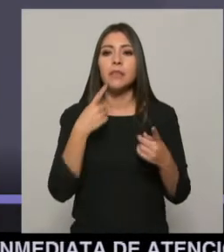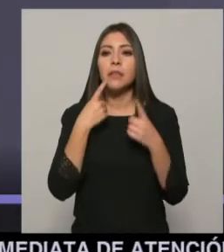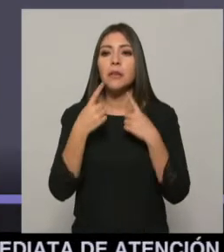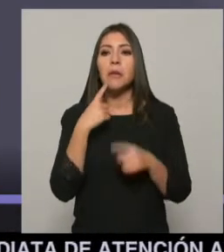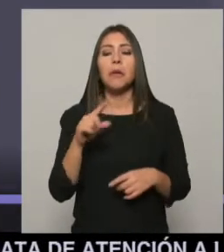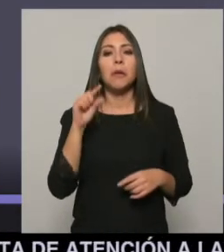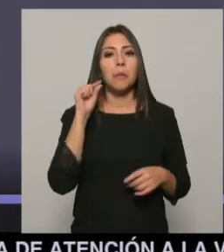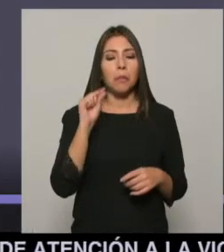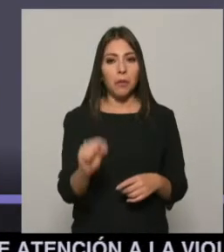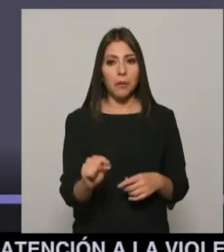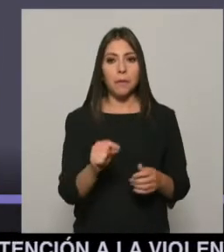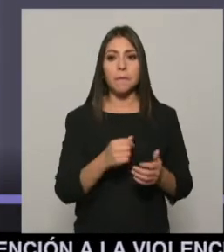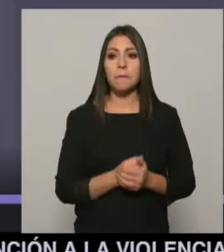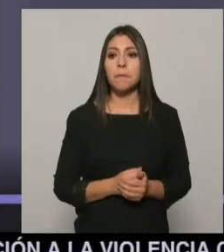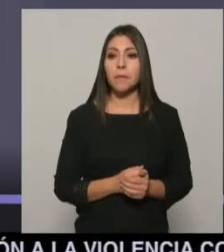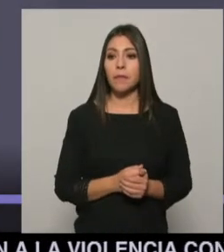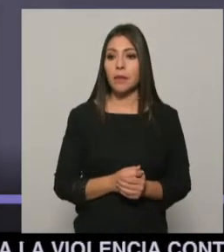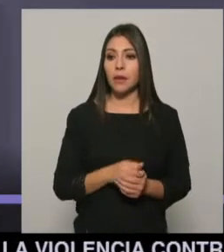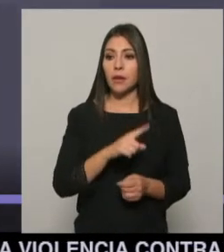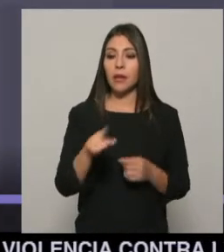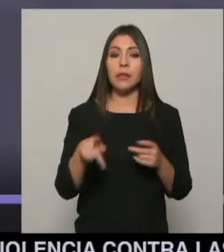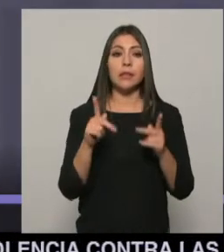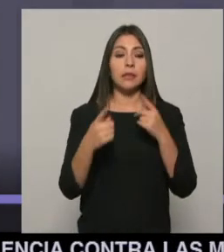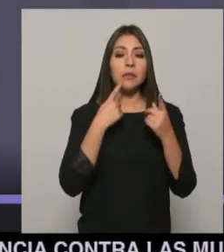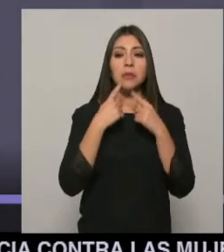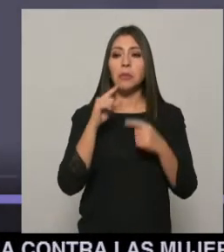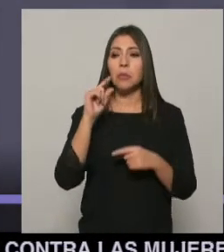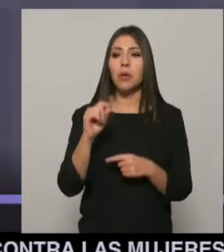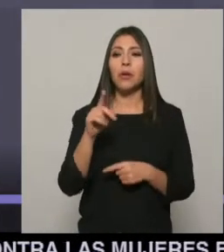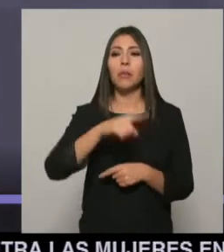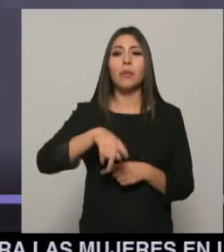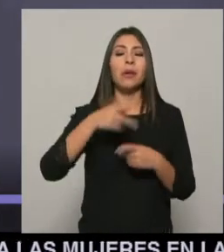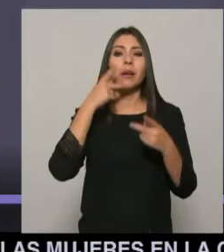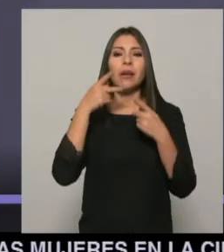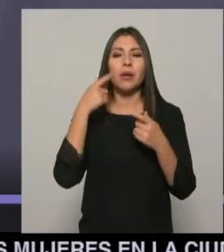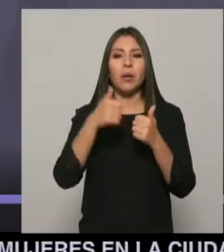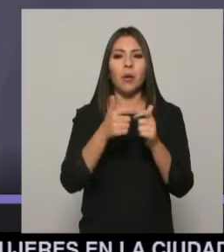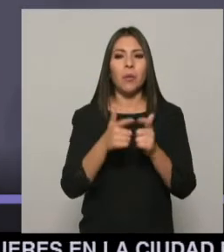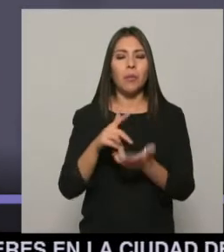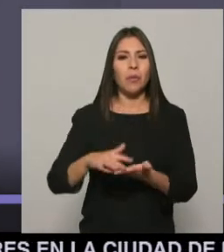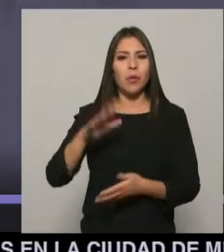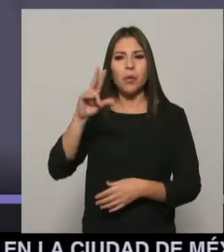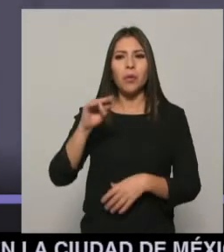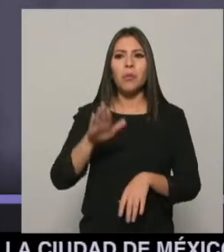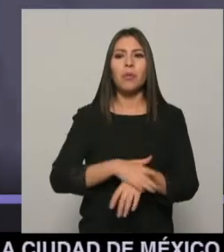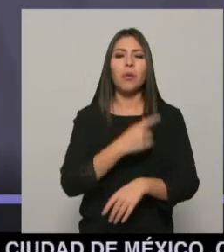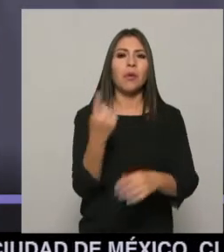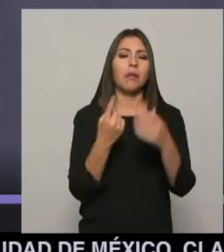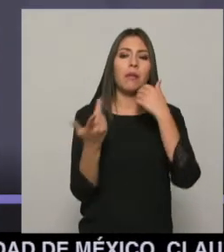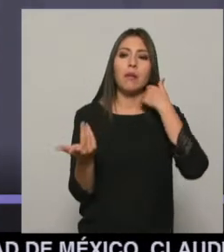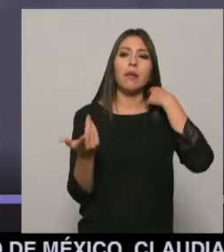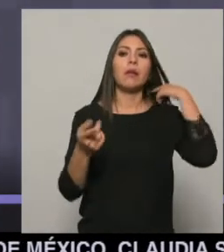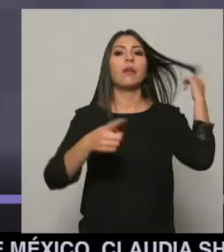ha habido poco debate, no por los argumentos de la oposición, sino porque prácticamente Morena